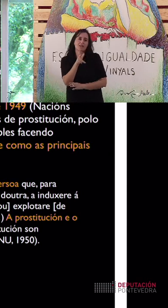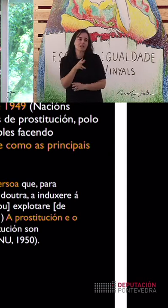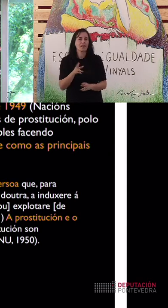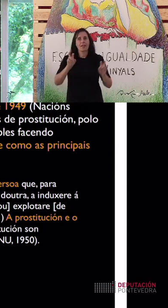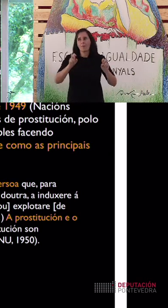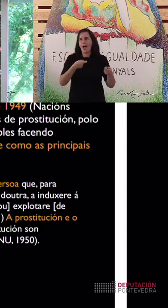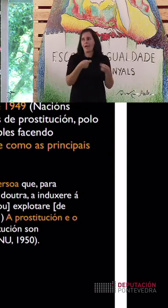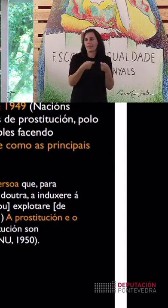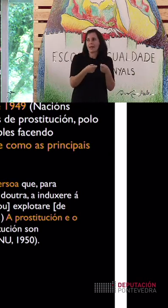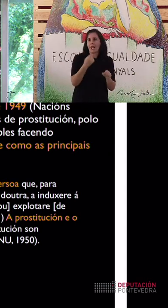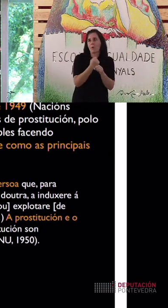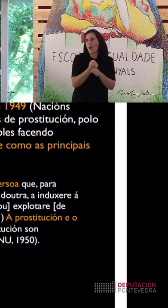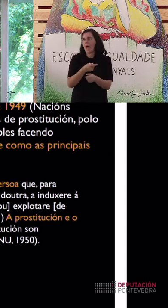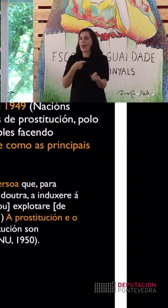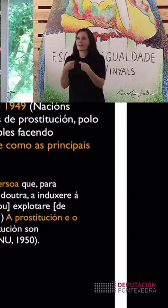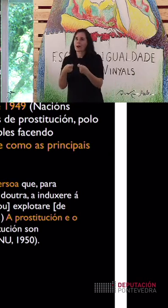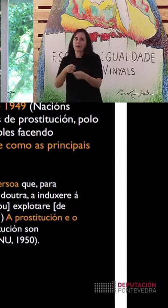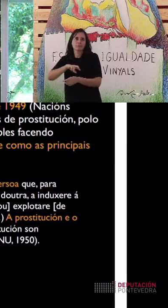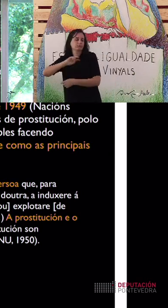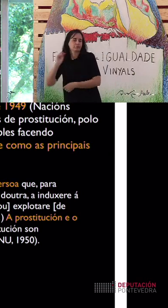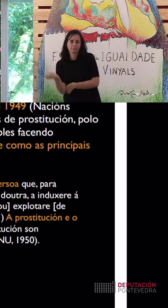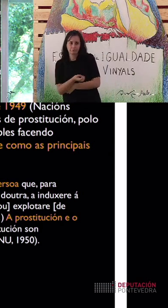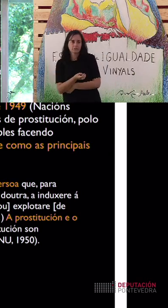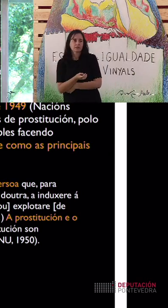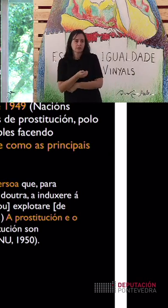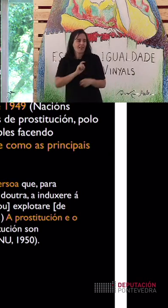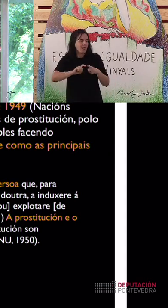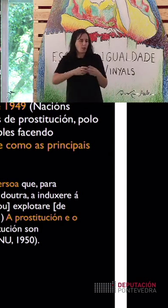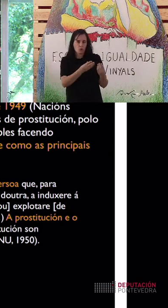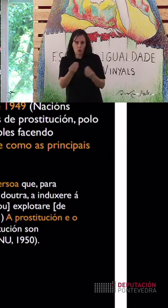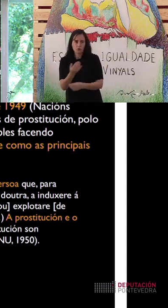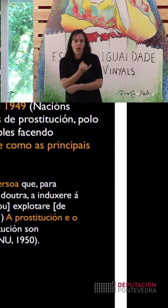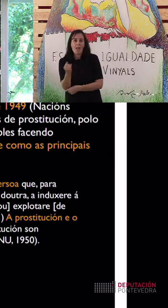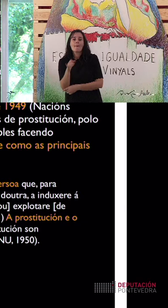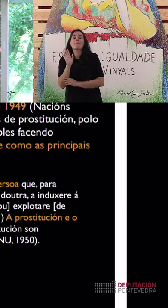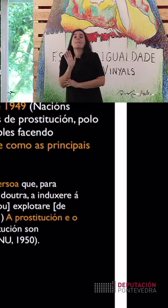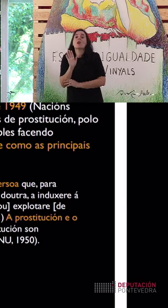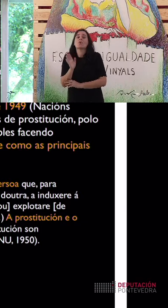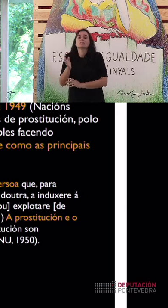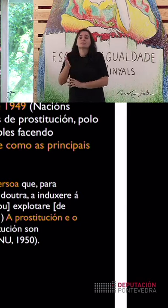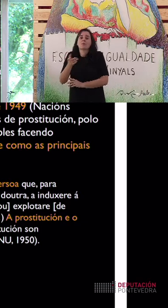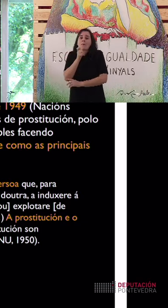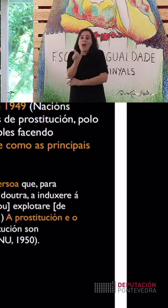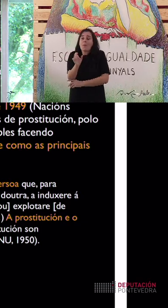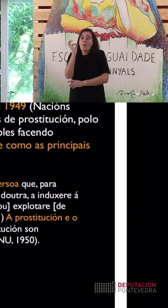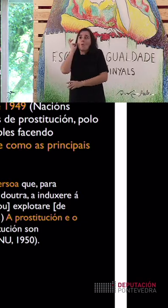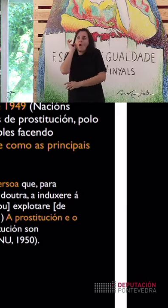para mendicidade, que sí que é certo que existen moitos tipos de trata, pero nalgún momento se desdivisou a palabra de